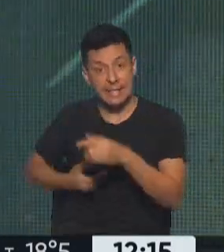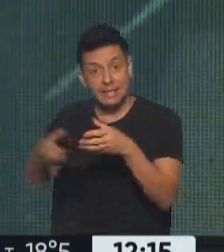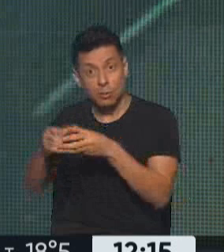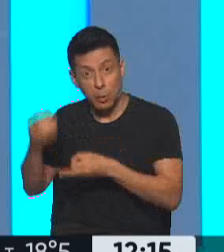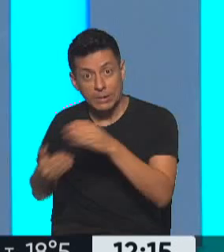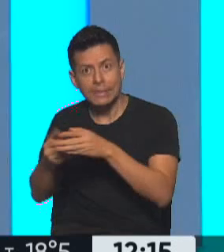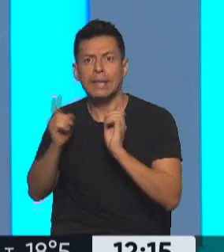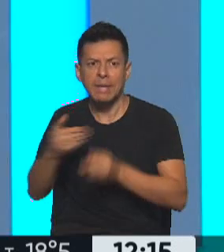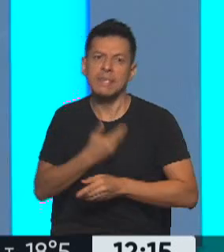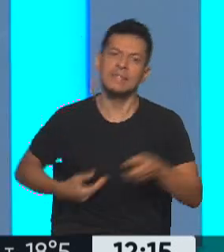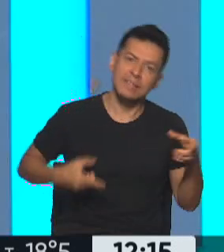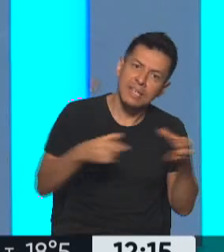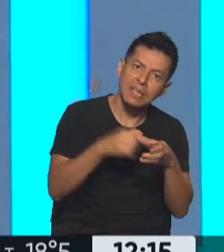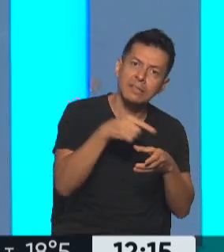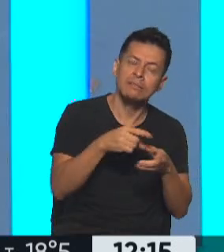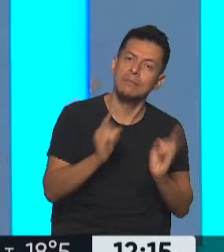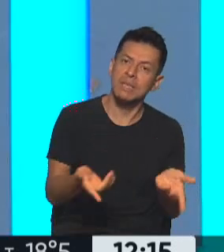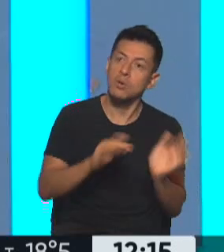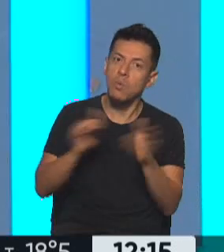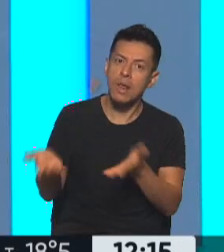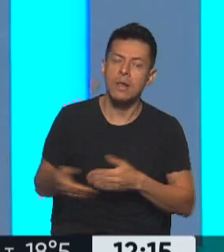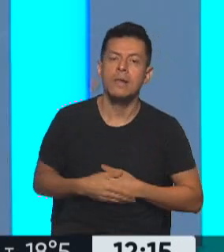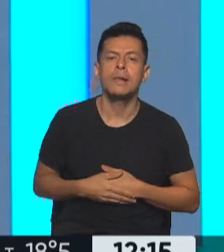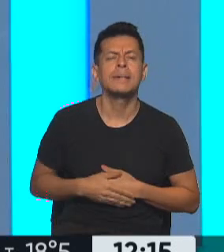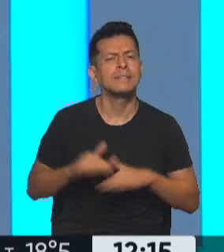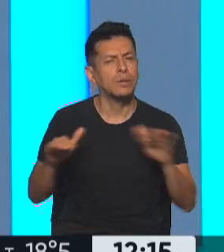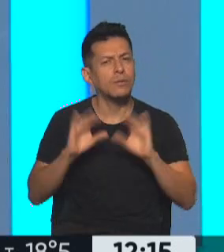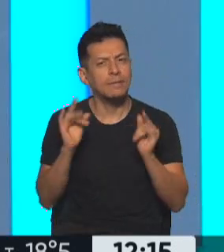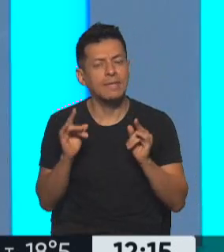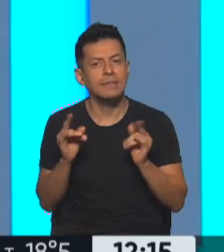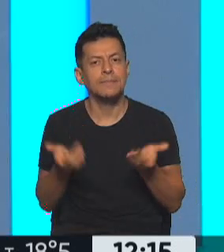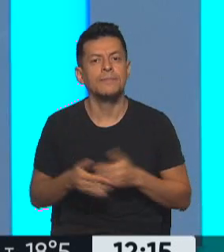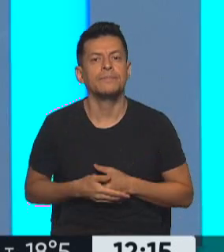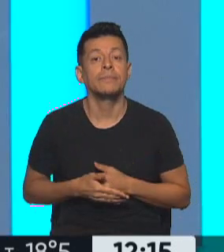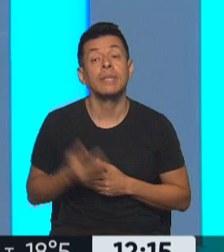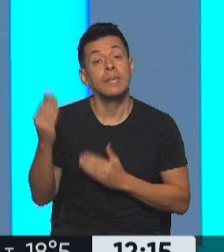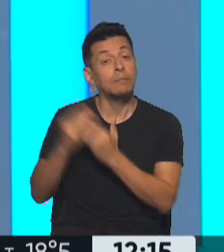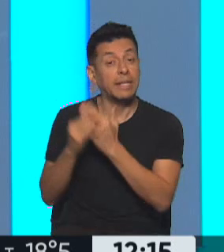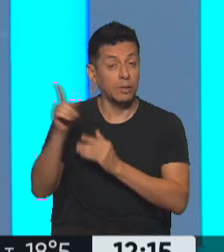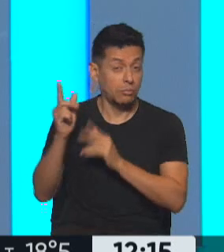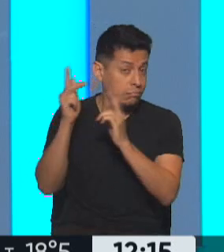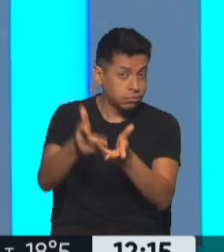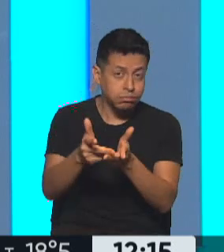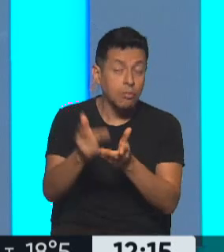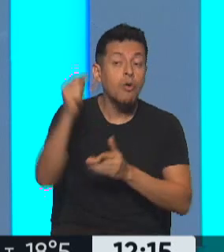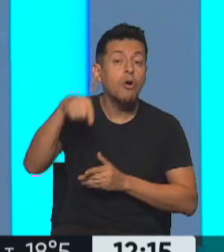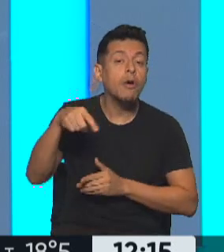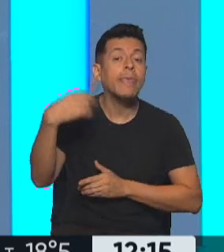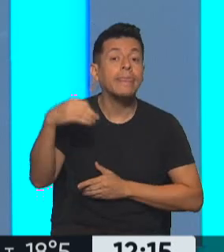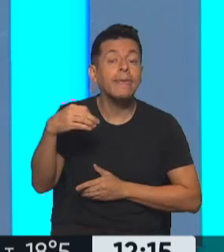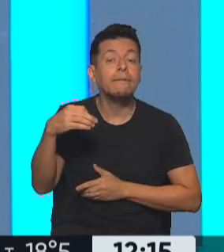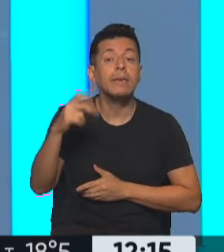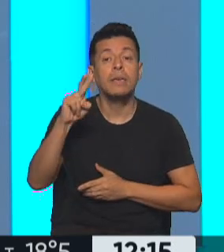Corte. Sí, un escenario complicado, sí, Pablo, claro, teniendo en cuenta que, por un lado, bueno, lo contaba el ministro Soria, hoy debería asumir